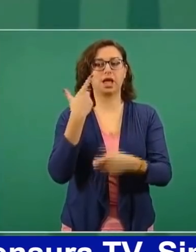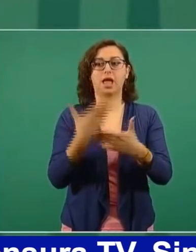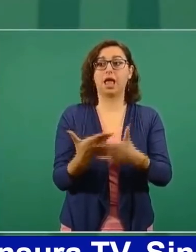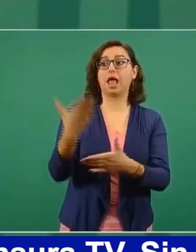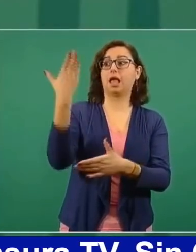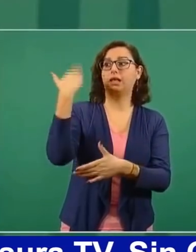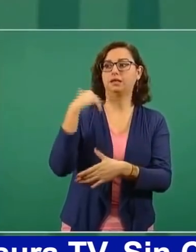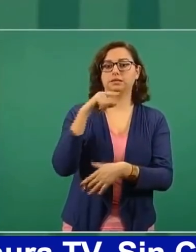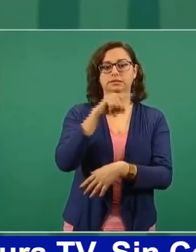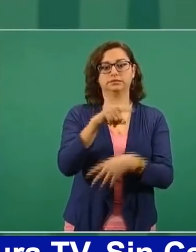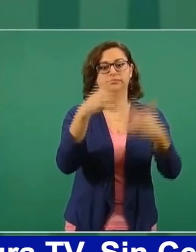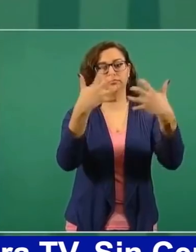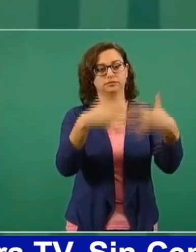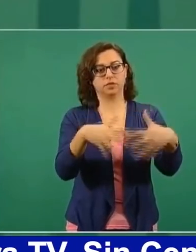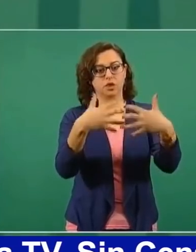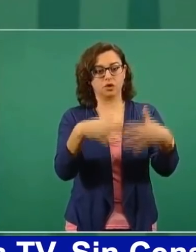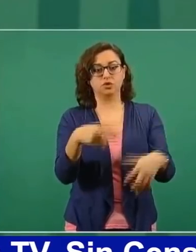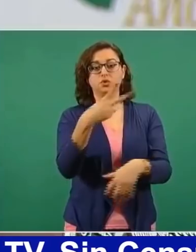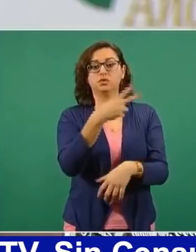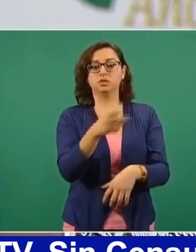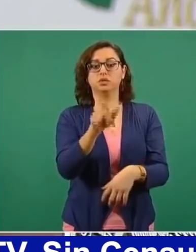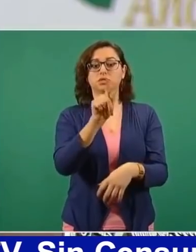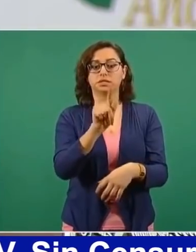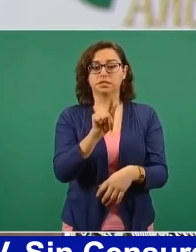275 millones de dólares estaba